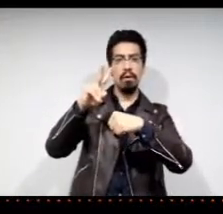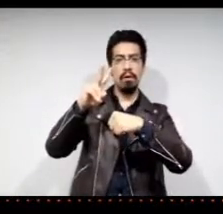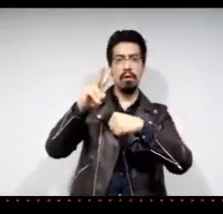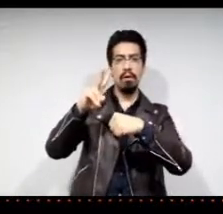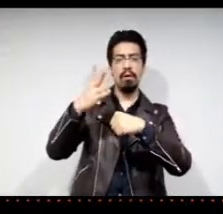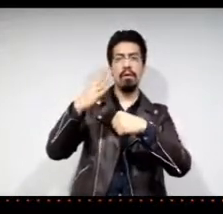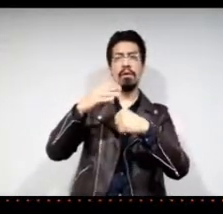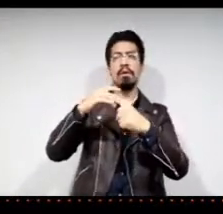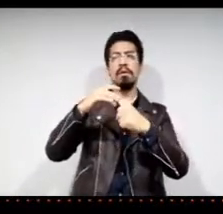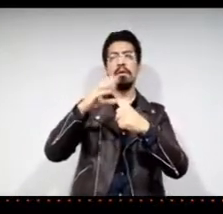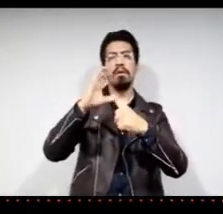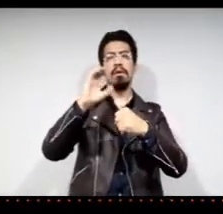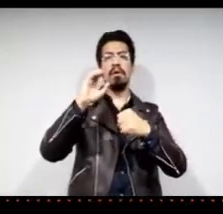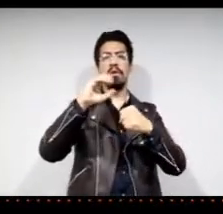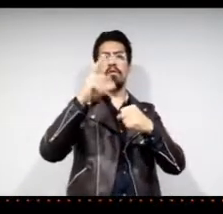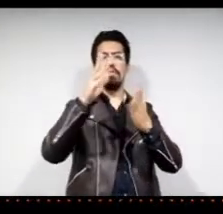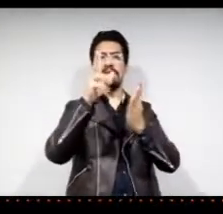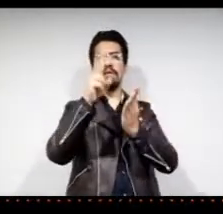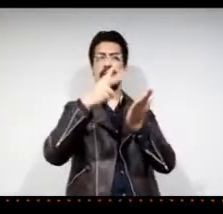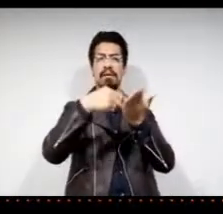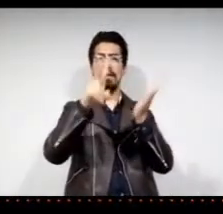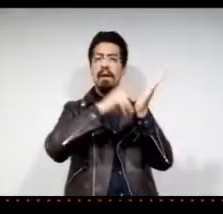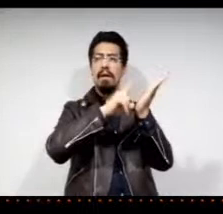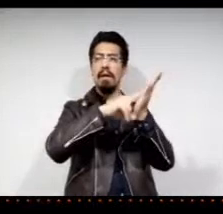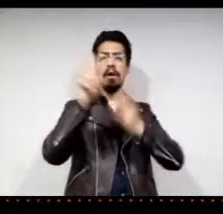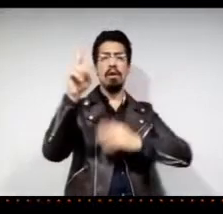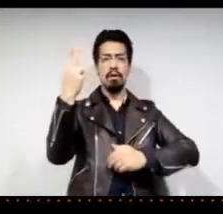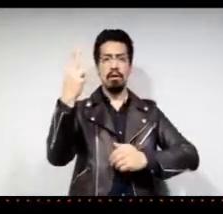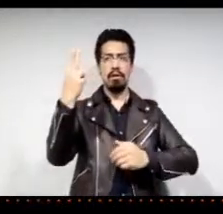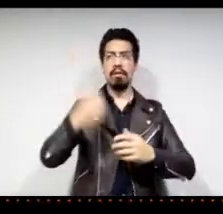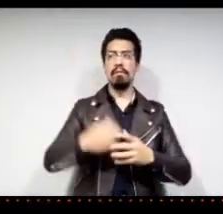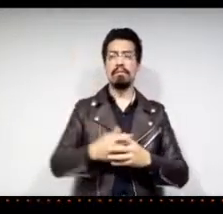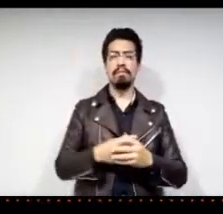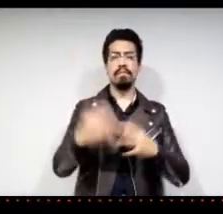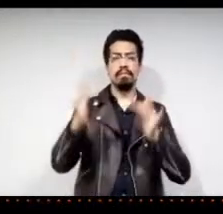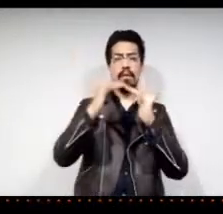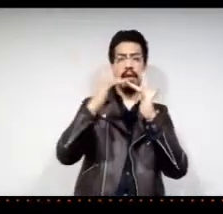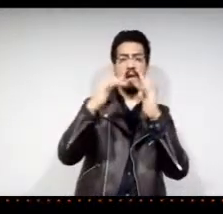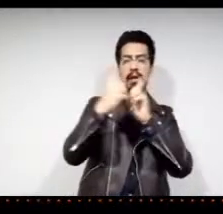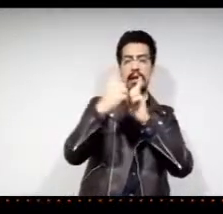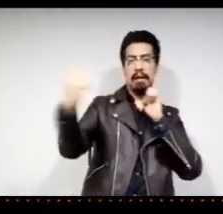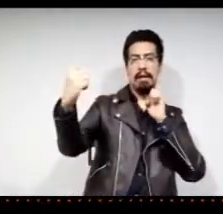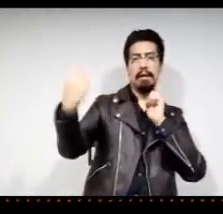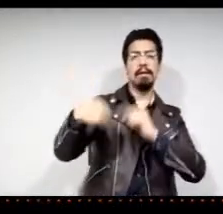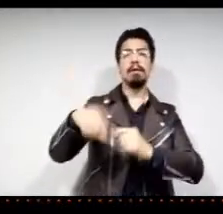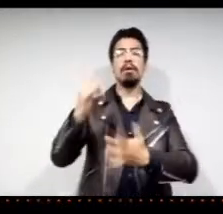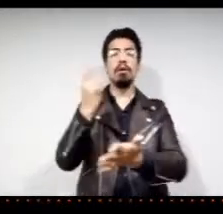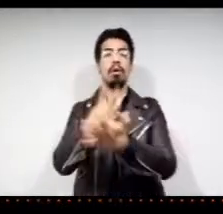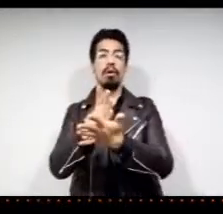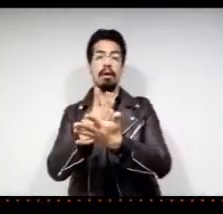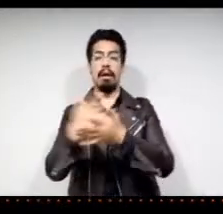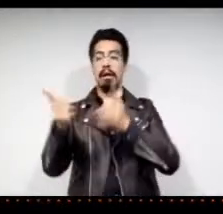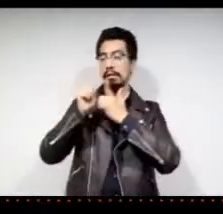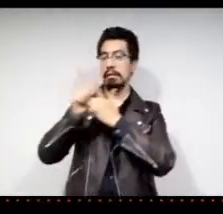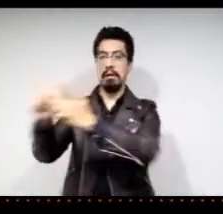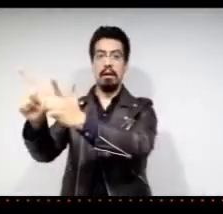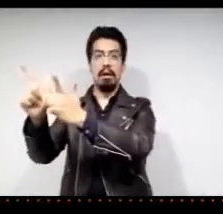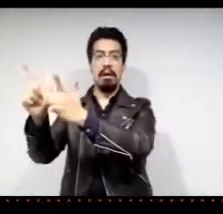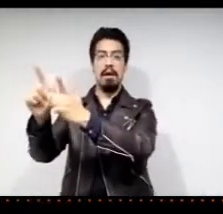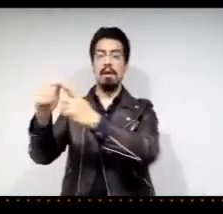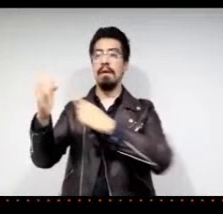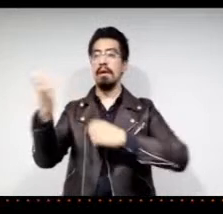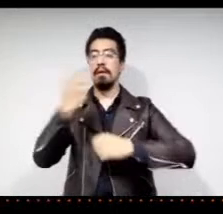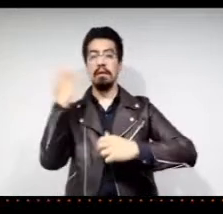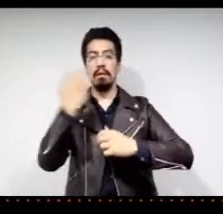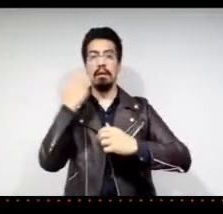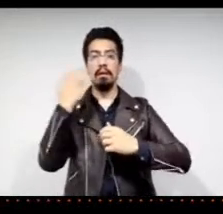valor de la universidad a distancia. Entonces, no solamente fue la continuidad académica, que es el cuadrito que está ahí